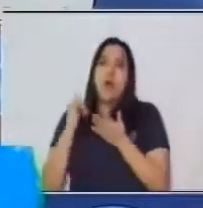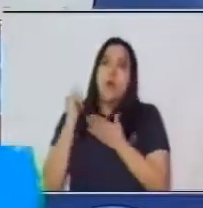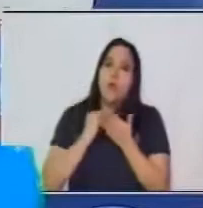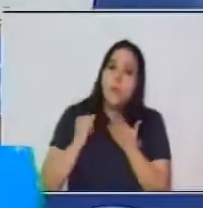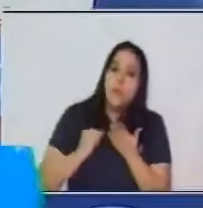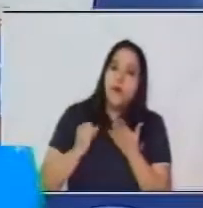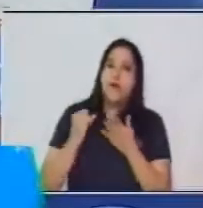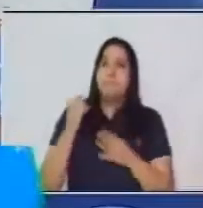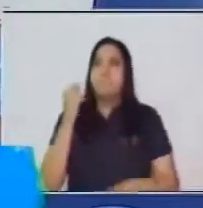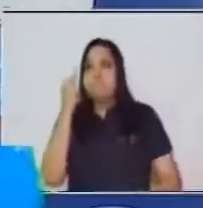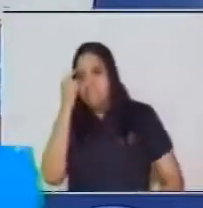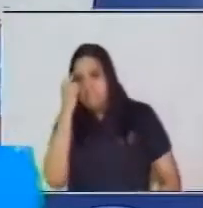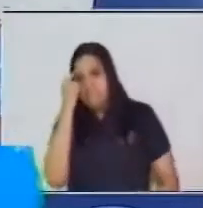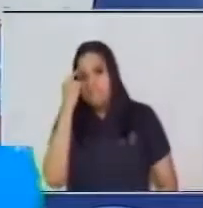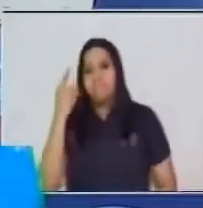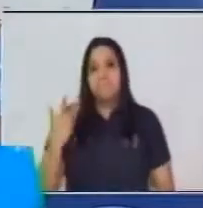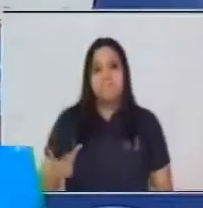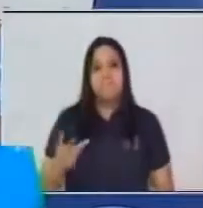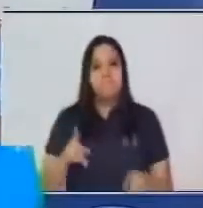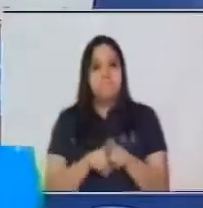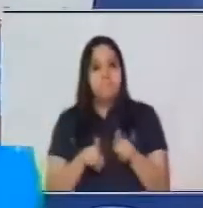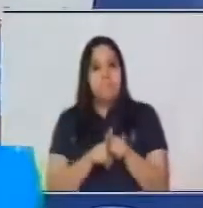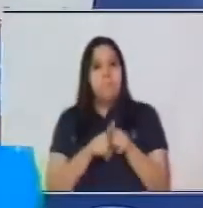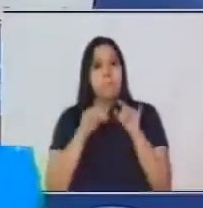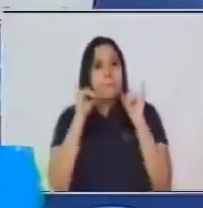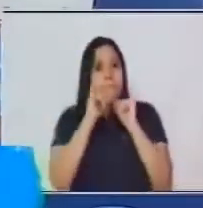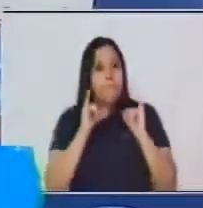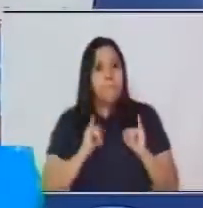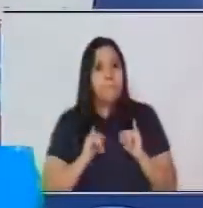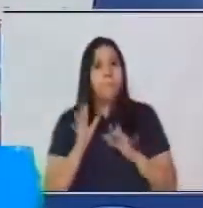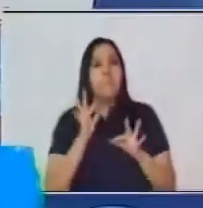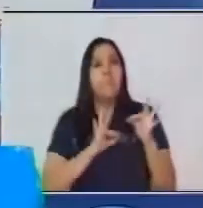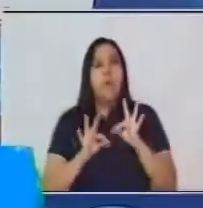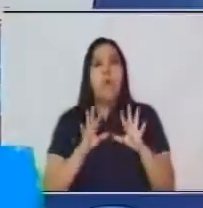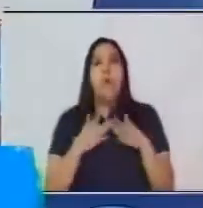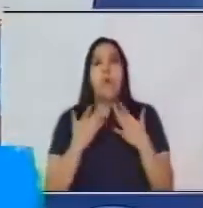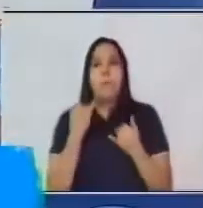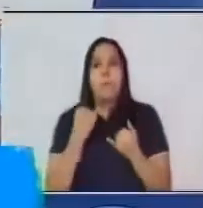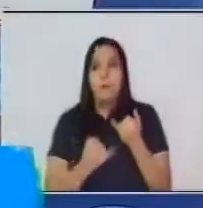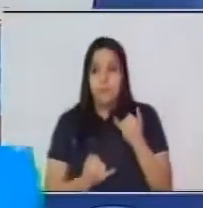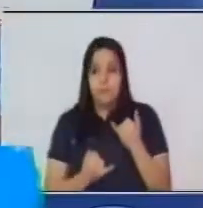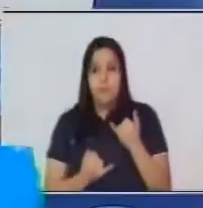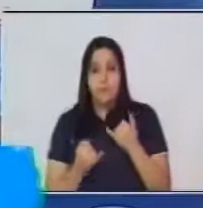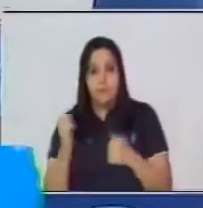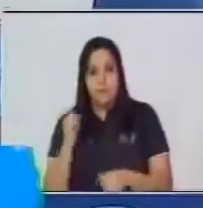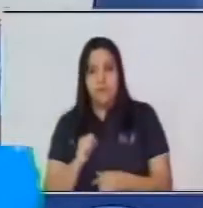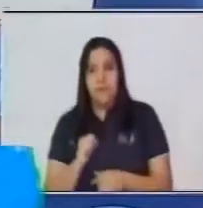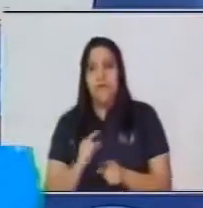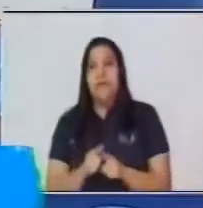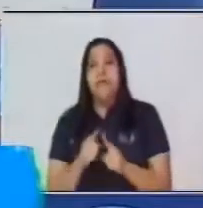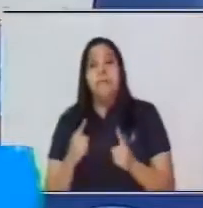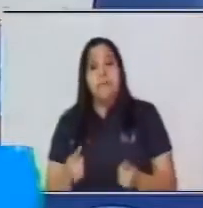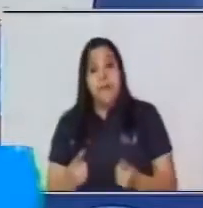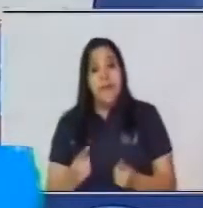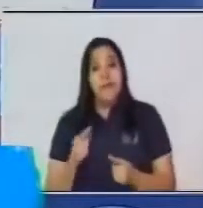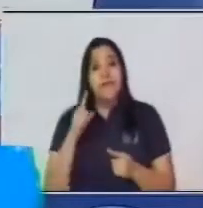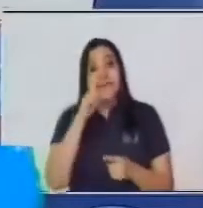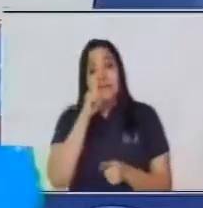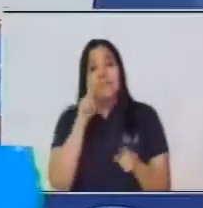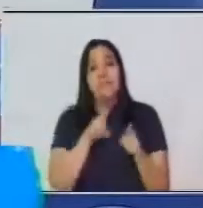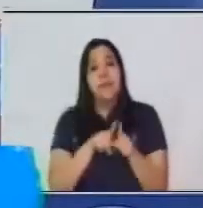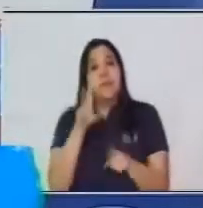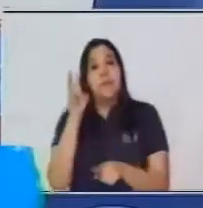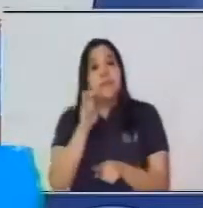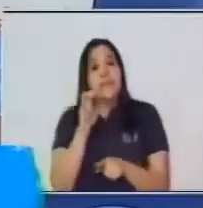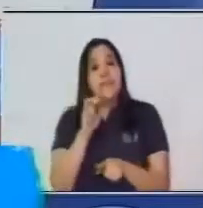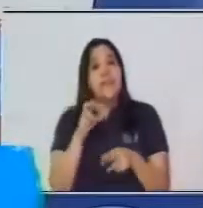sugerir únicamente a partir de los dibujos? ¿Y cómo podría terminar nuestra historia? Pero para esto vamos a necesitar recursos.